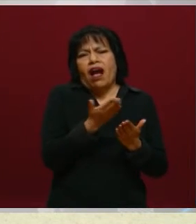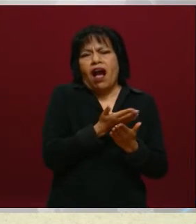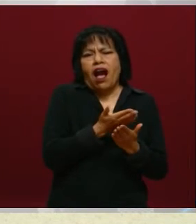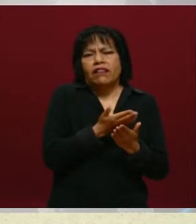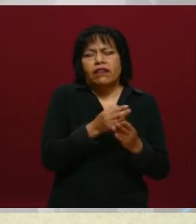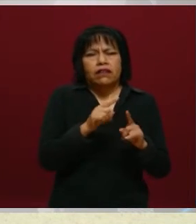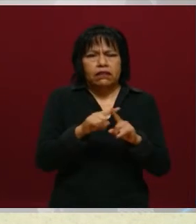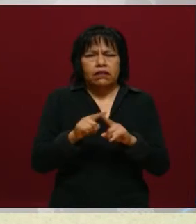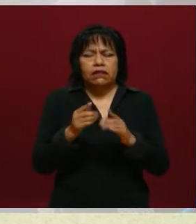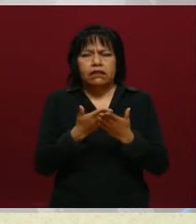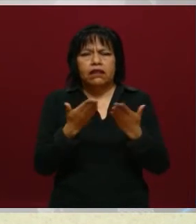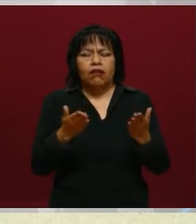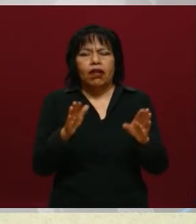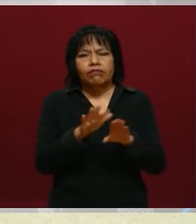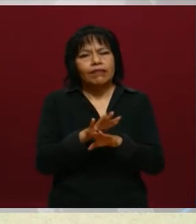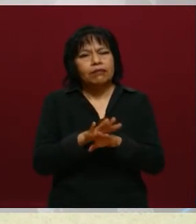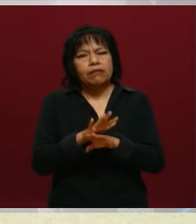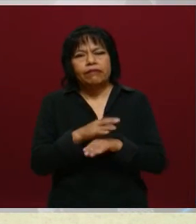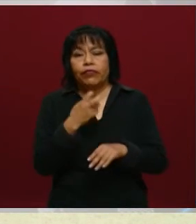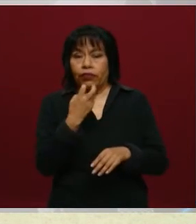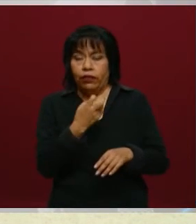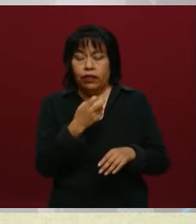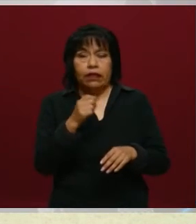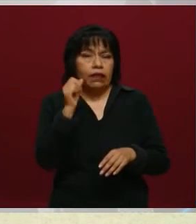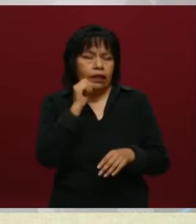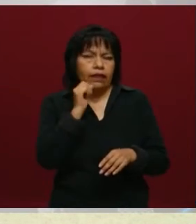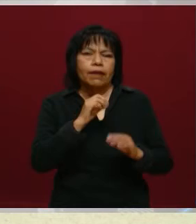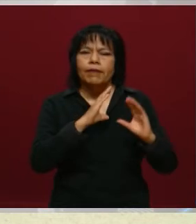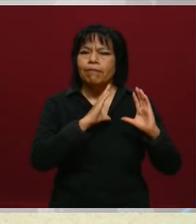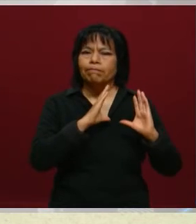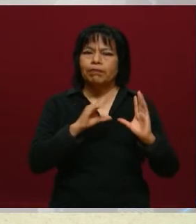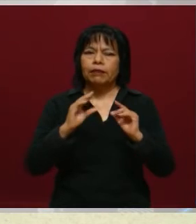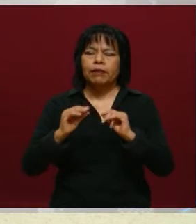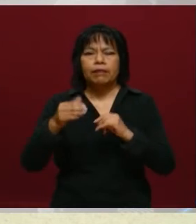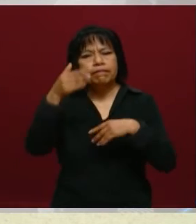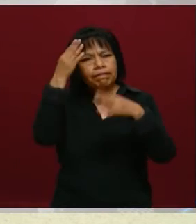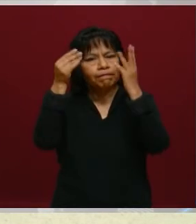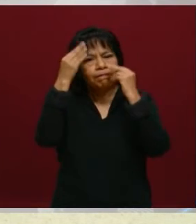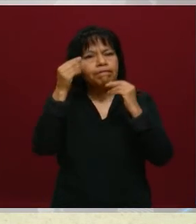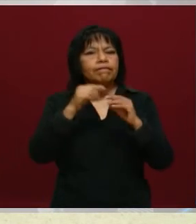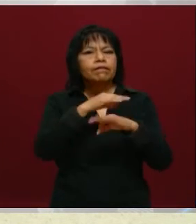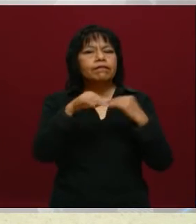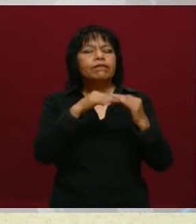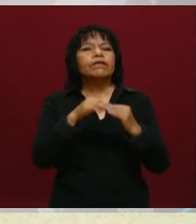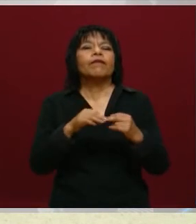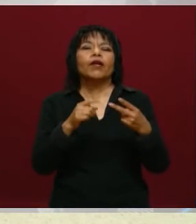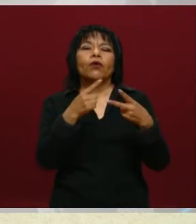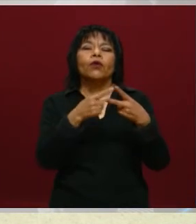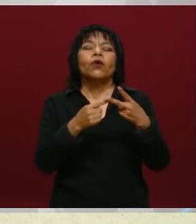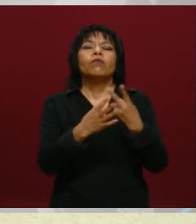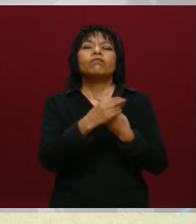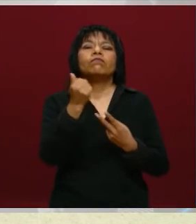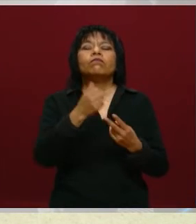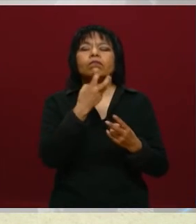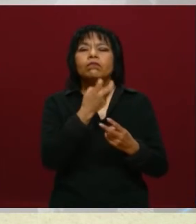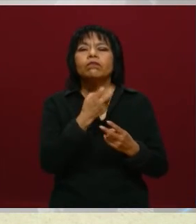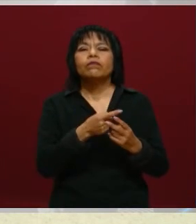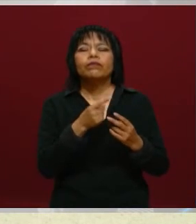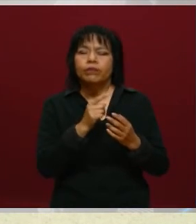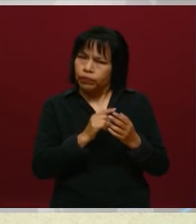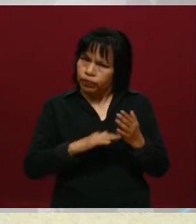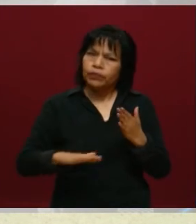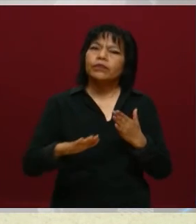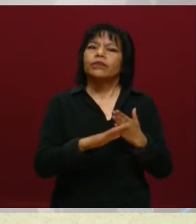entonces digo todas estas sí siempre traen enseñanzas pero de estos dos conceptos creo que son